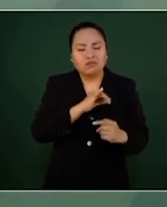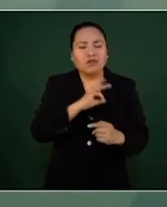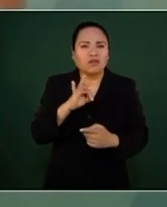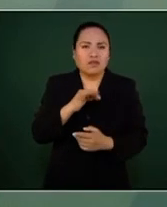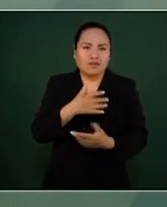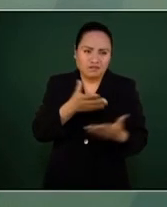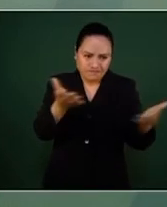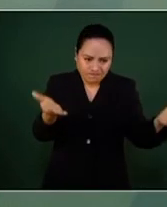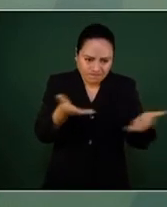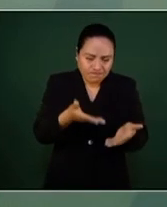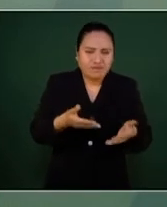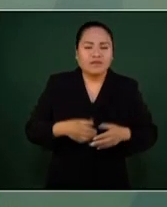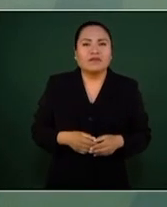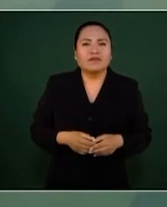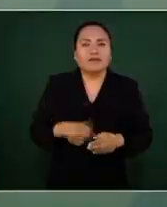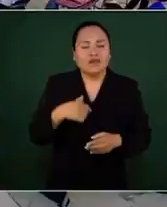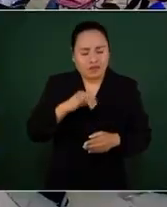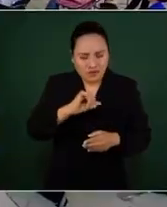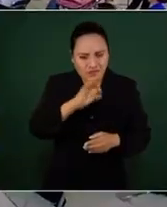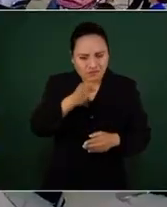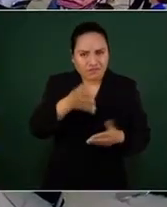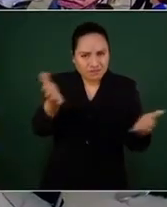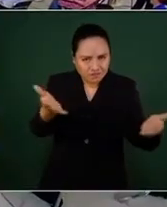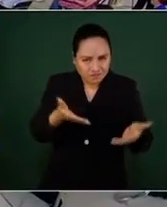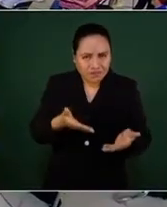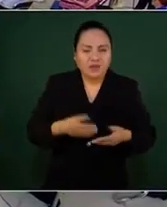De todas formas los voy a recibir. Estoy